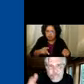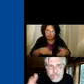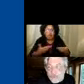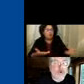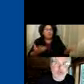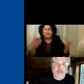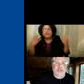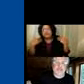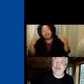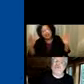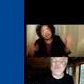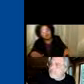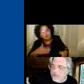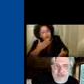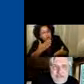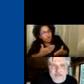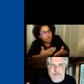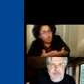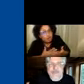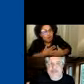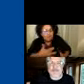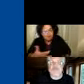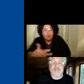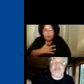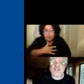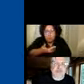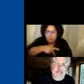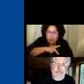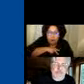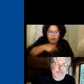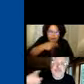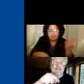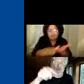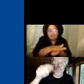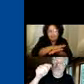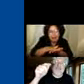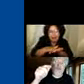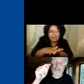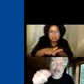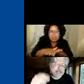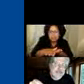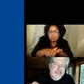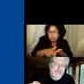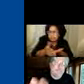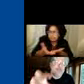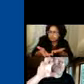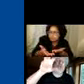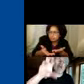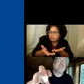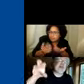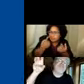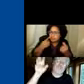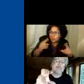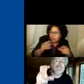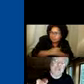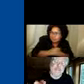exámenes. No va a ser que les llamemos un ángel porque es una persona buena, porque tiene buena personalidad. No, eso no